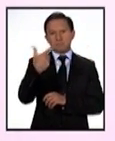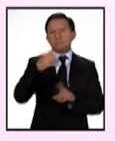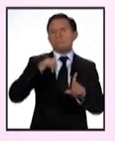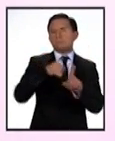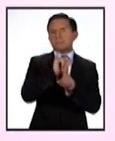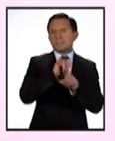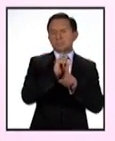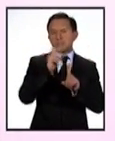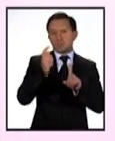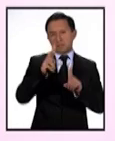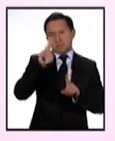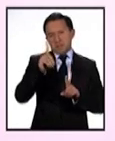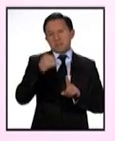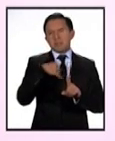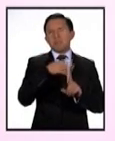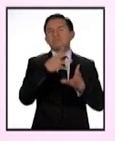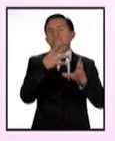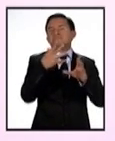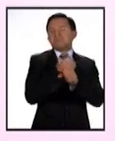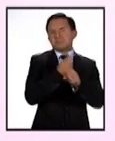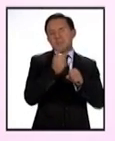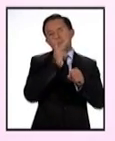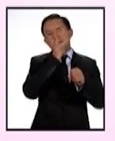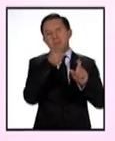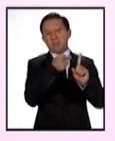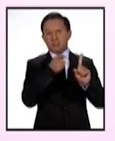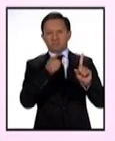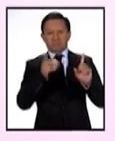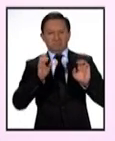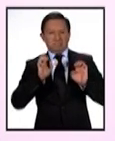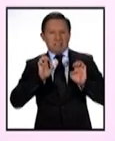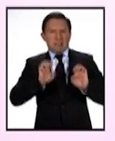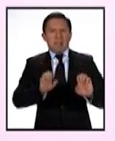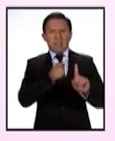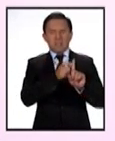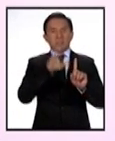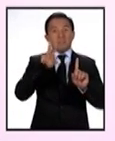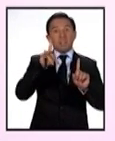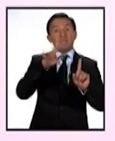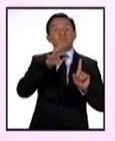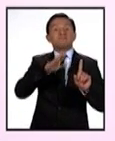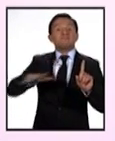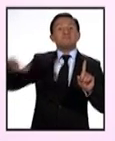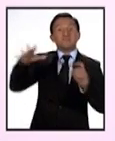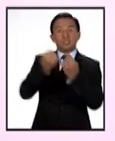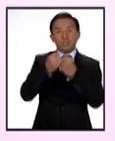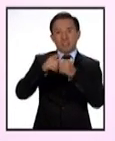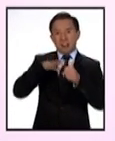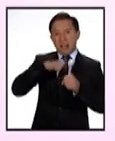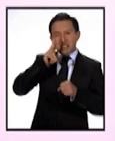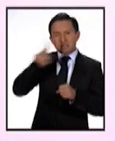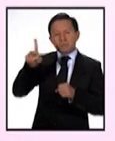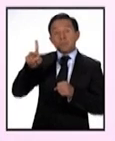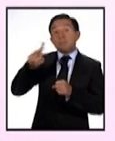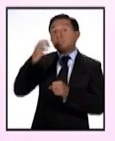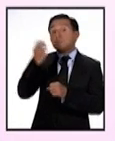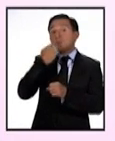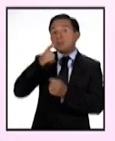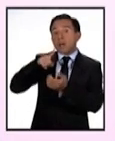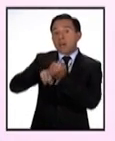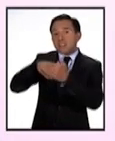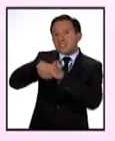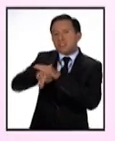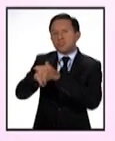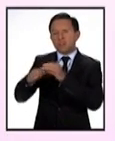social grave, un fenómeno social que nos debe preocupar. Ese fenómeno es el de la violencia escolar. Simplemente